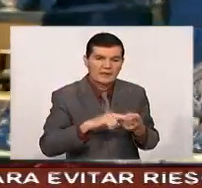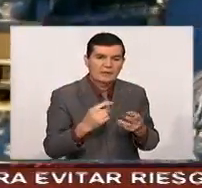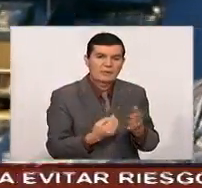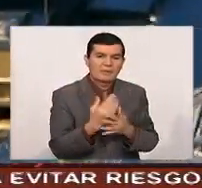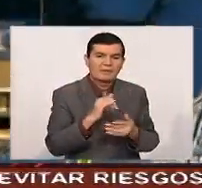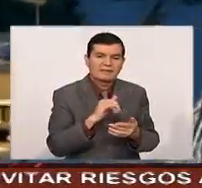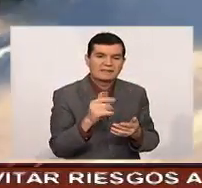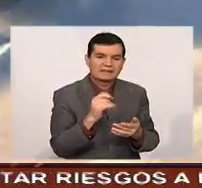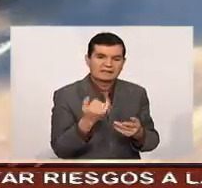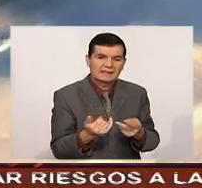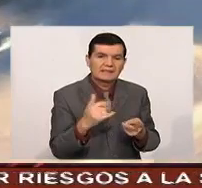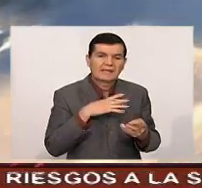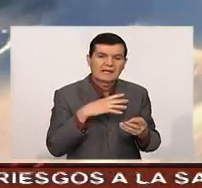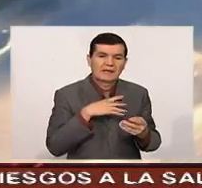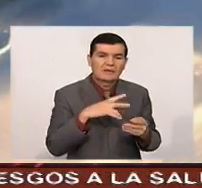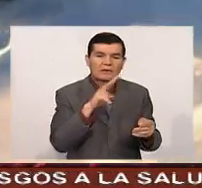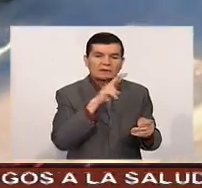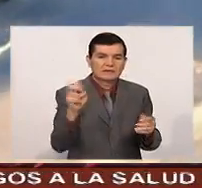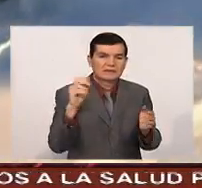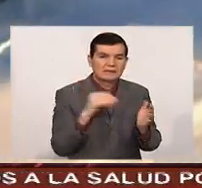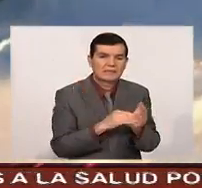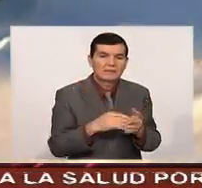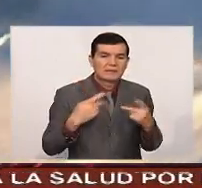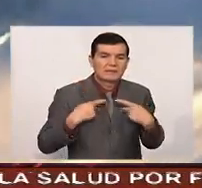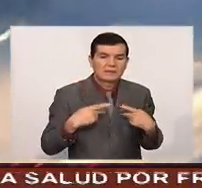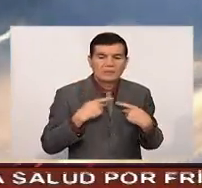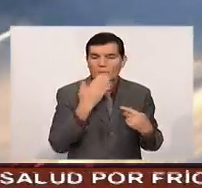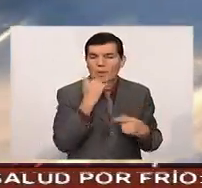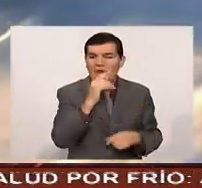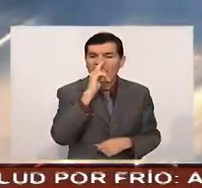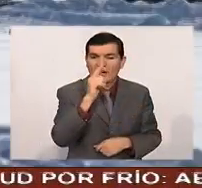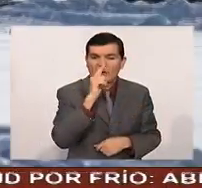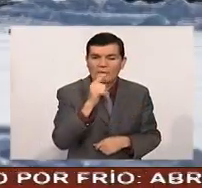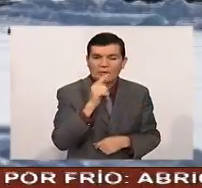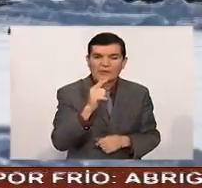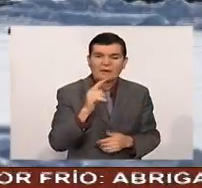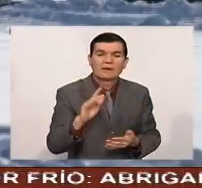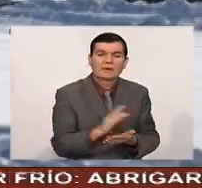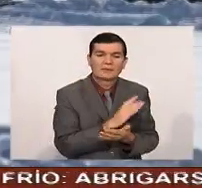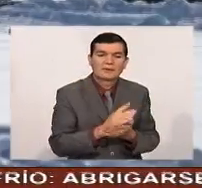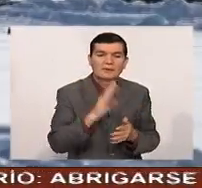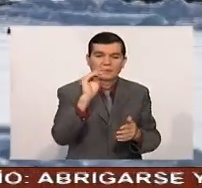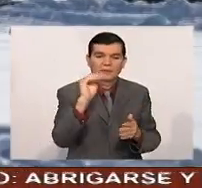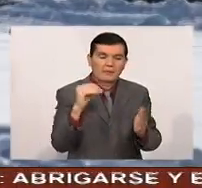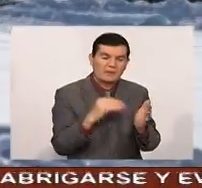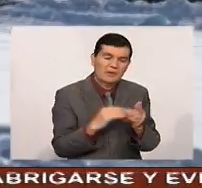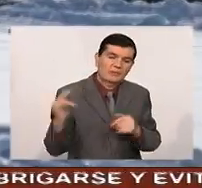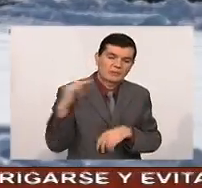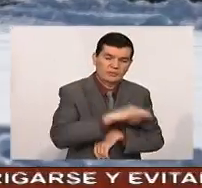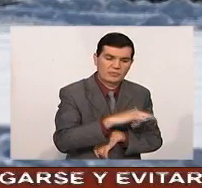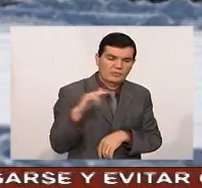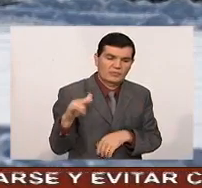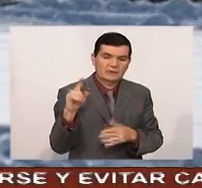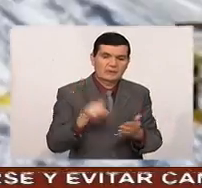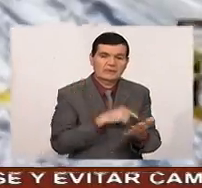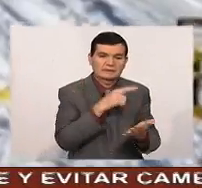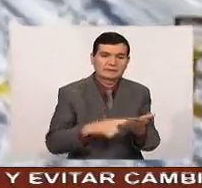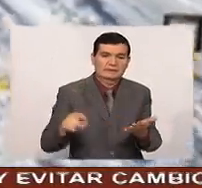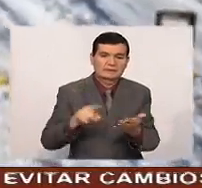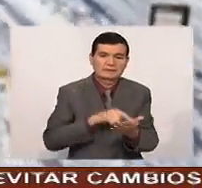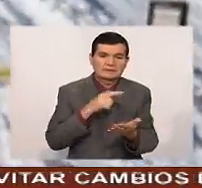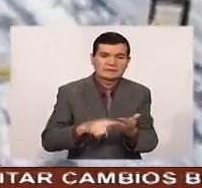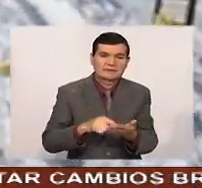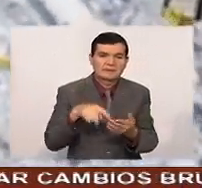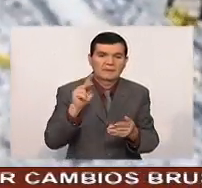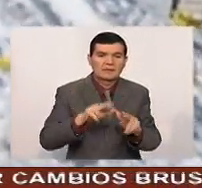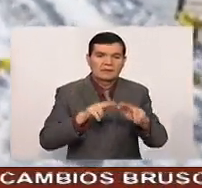Jersey, donde unas 200,000 personas se quedaron sin suministro. En tanto, 9,000 vuelos tuvieron que ser cancelados. Pero